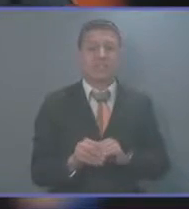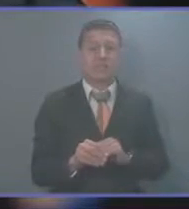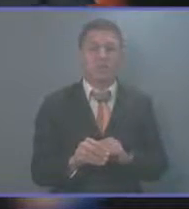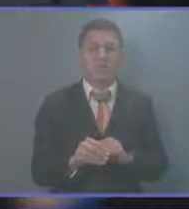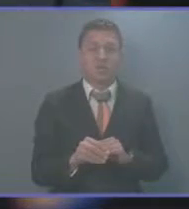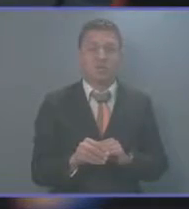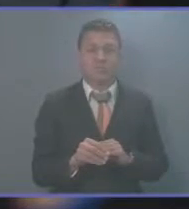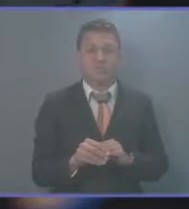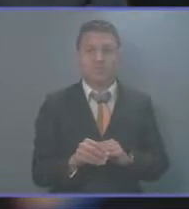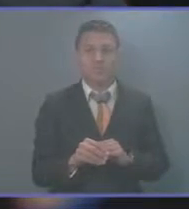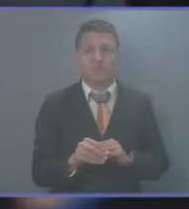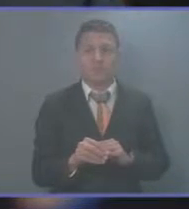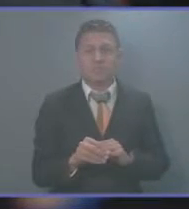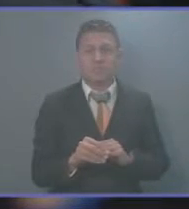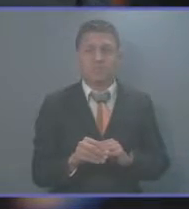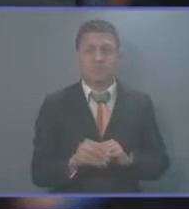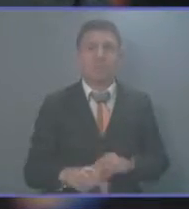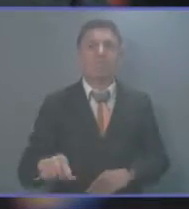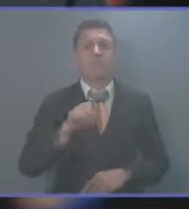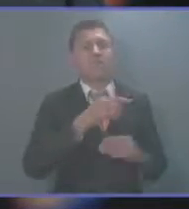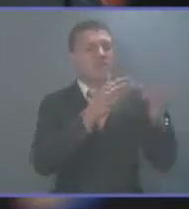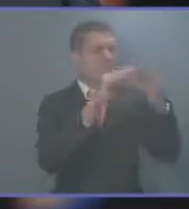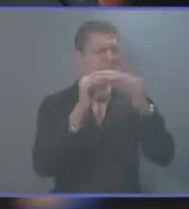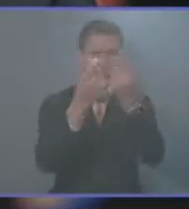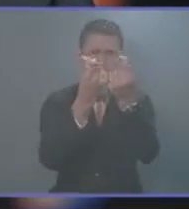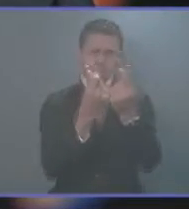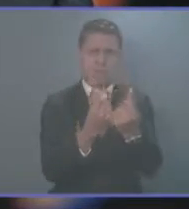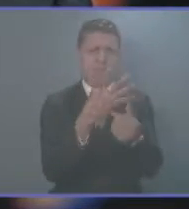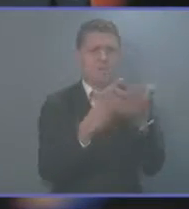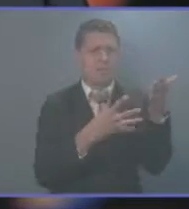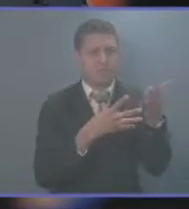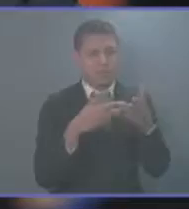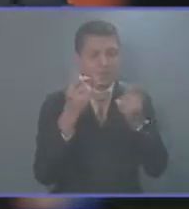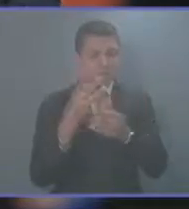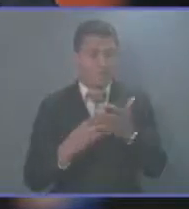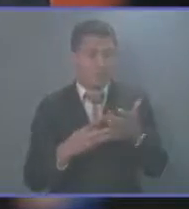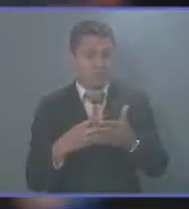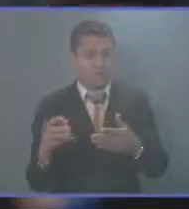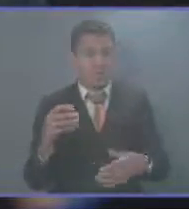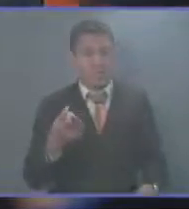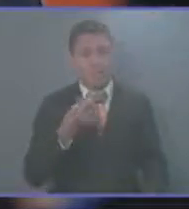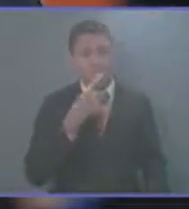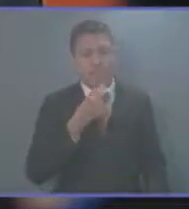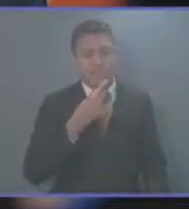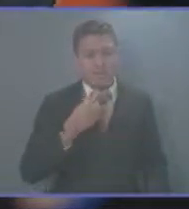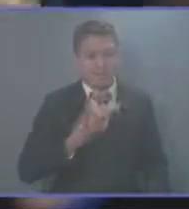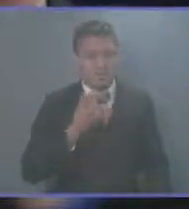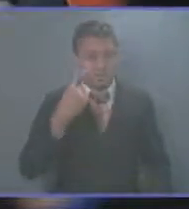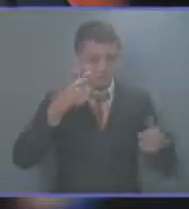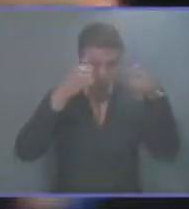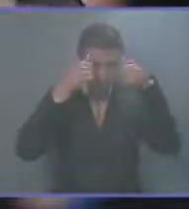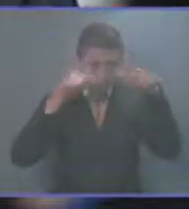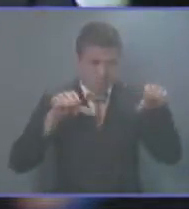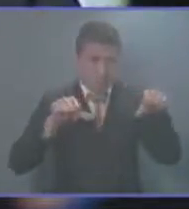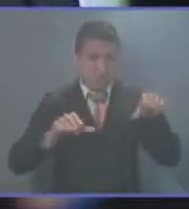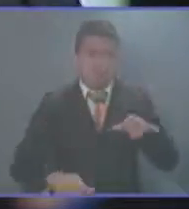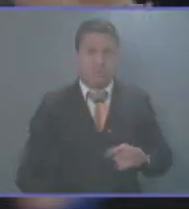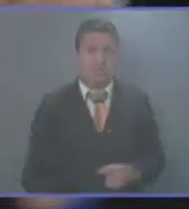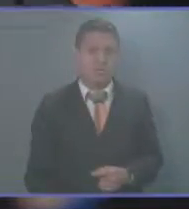a través de todo este año diversos recursos para medicina. Estamos aprobando 9 millones más para